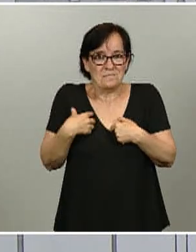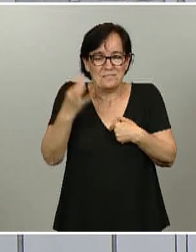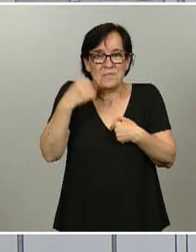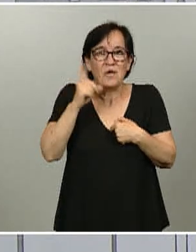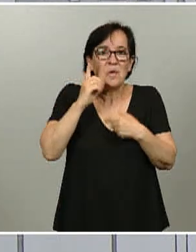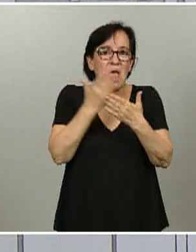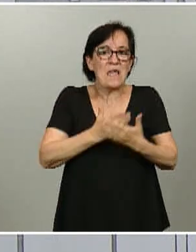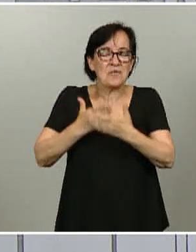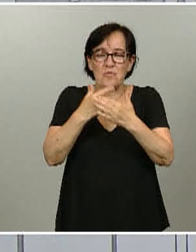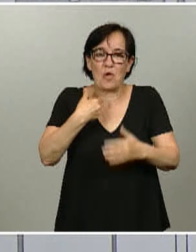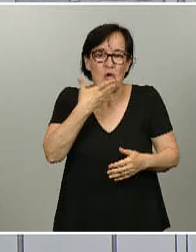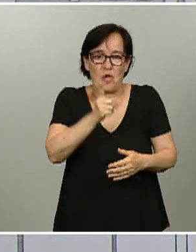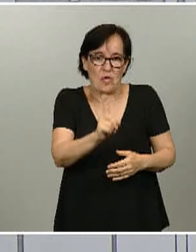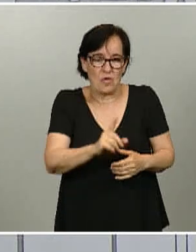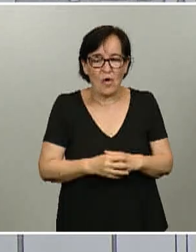conozco.